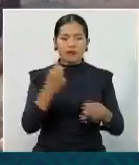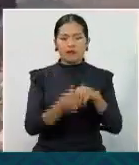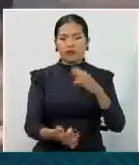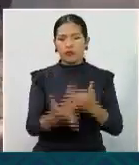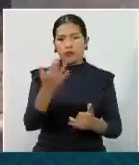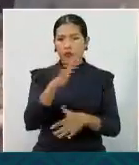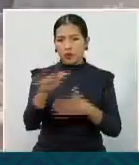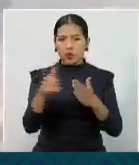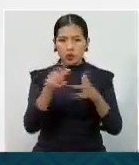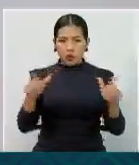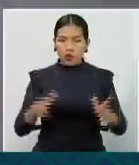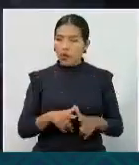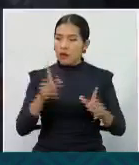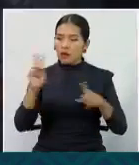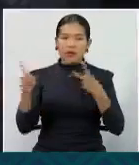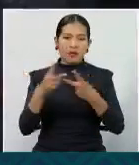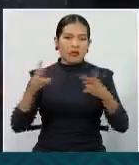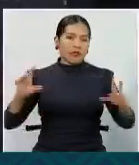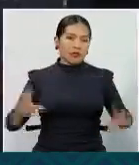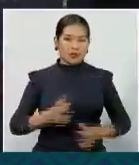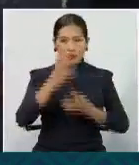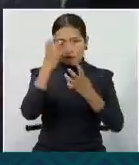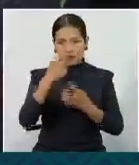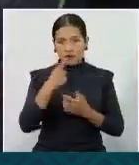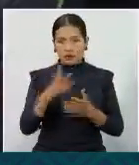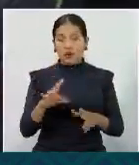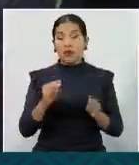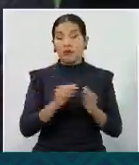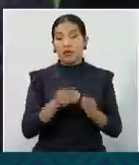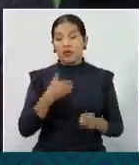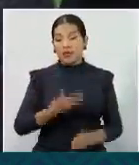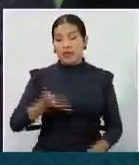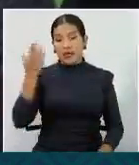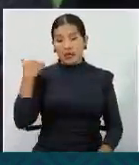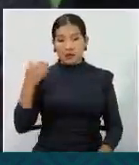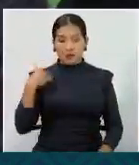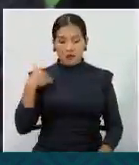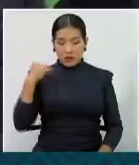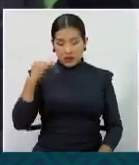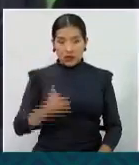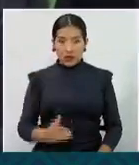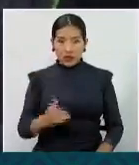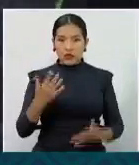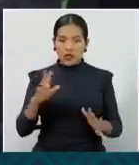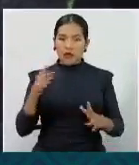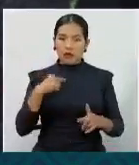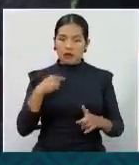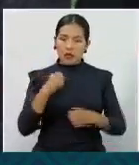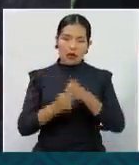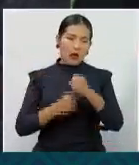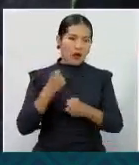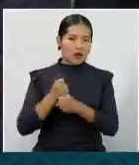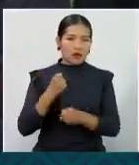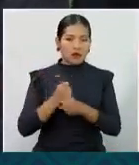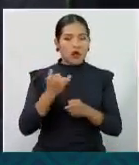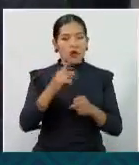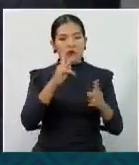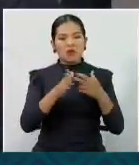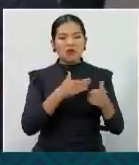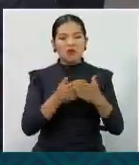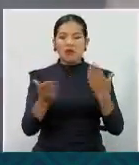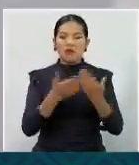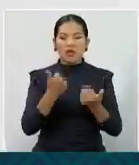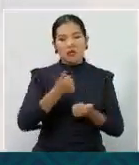la reacción de los vecinos. Yo cuando era más chica me he pagado y no es justo de lo fácil que puedan agarrarse, señores de la prensa, que